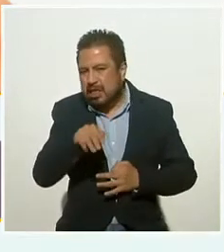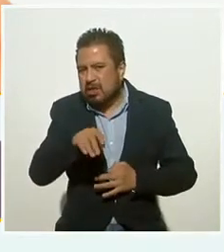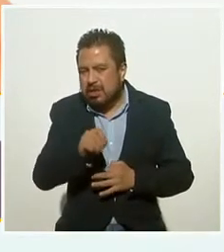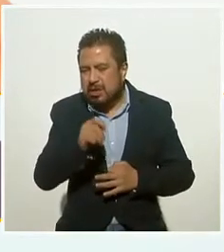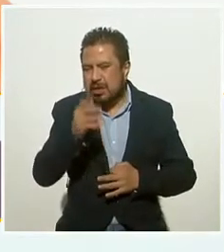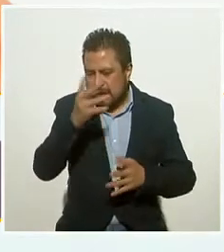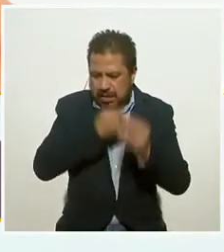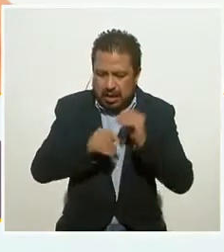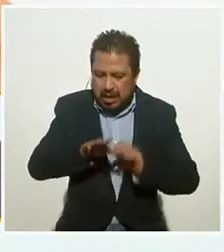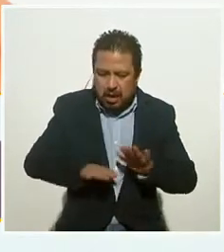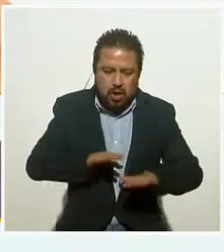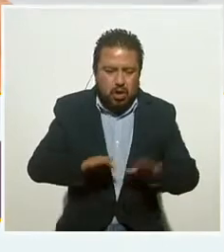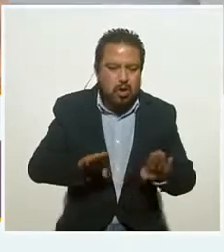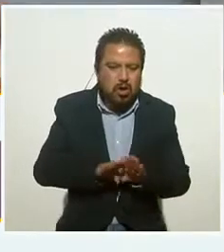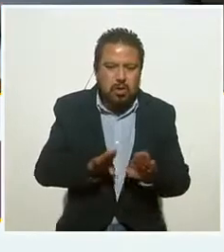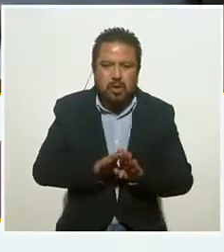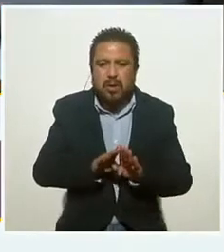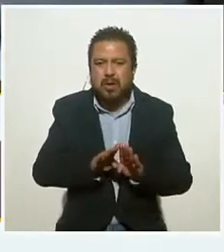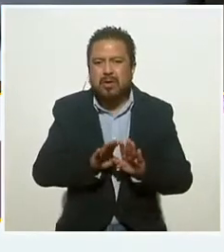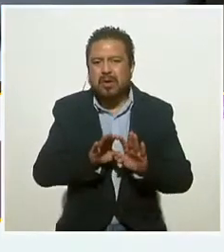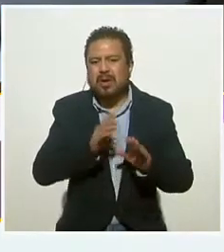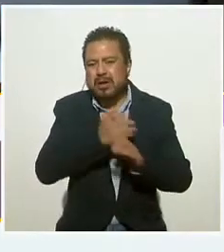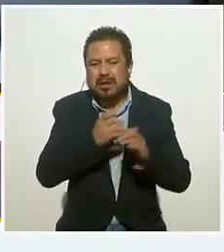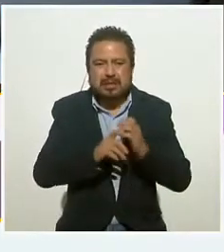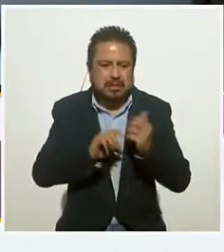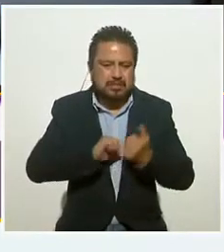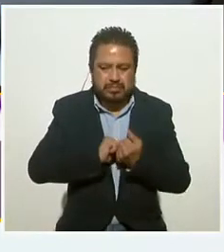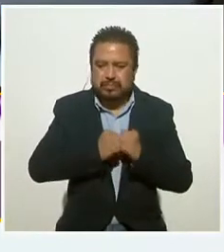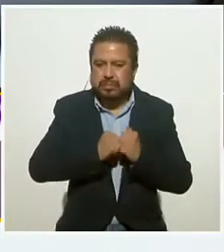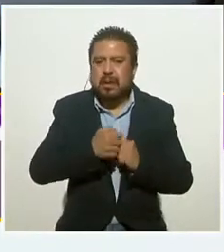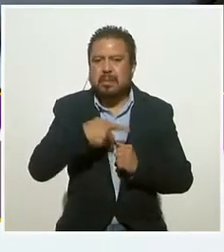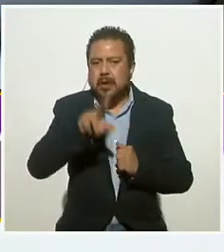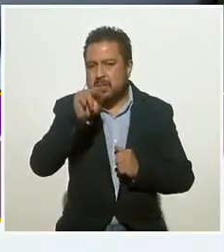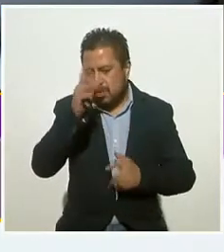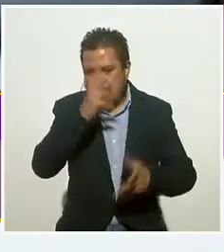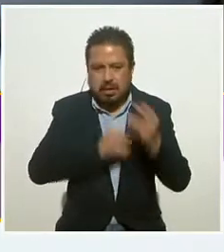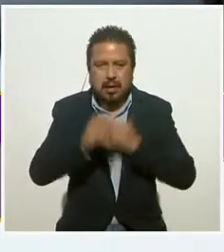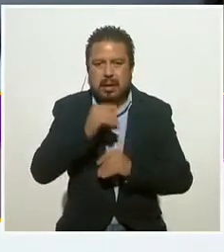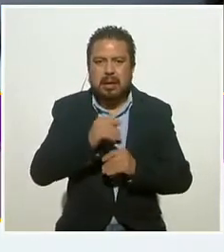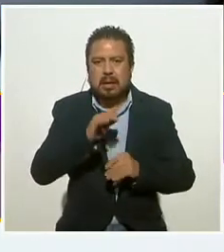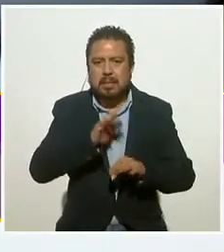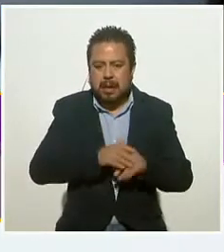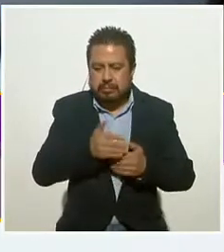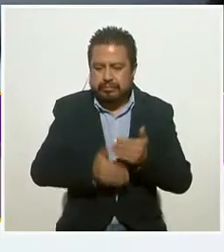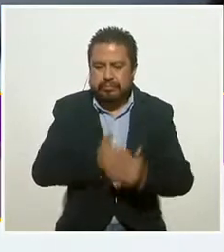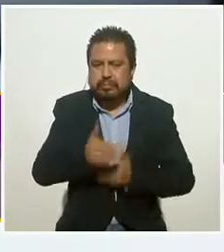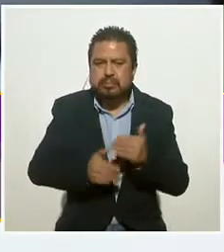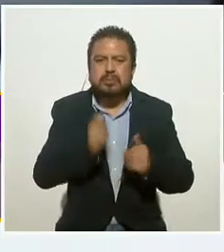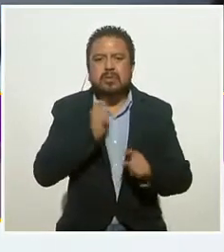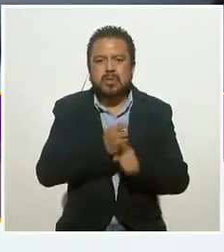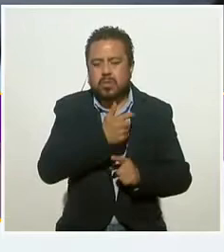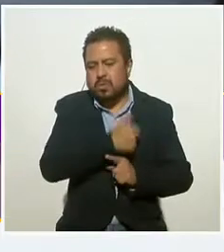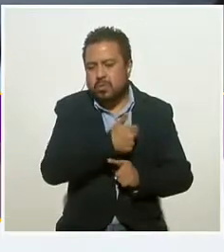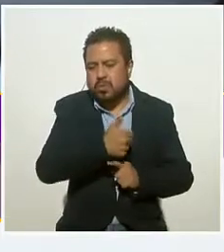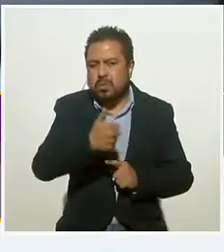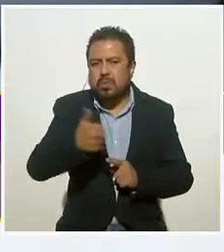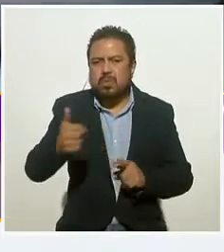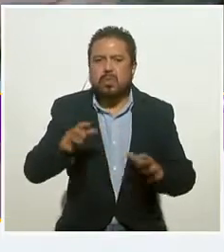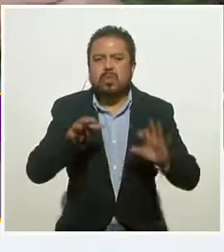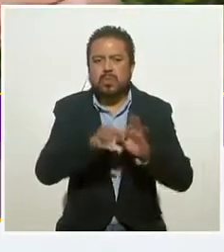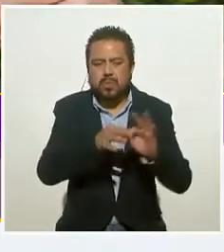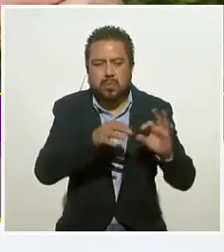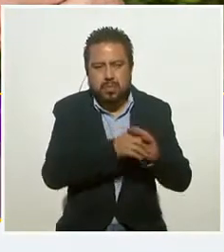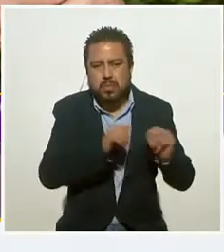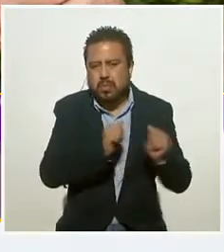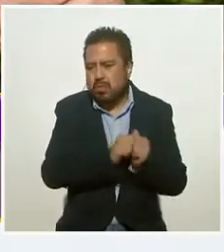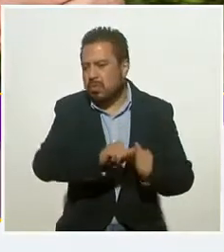los pasos, ¿verdad? Tienes que tener cierta elasticidad, pero no los aprendes de manera seriada, sino uno se va complementando